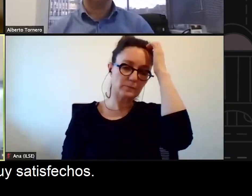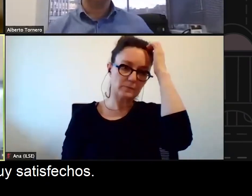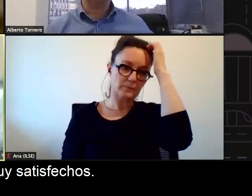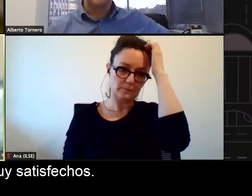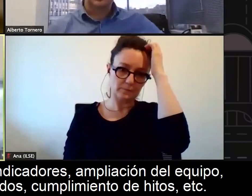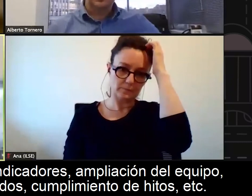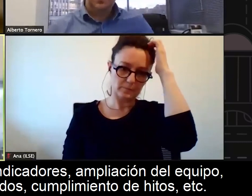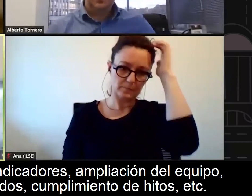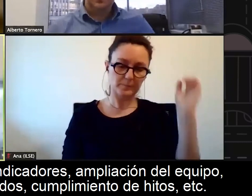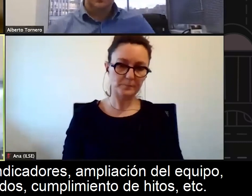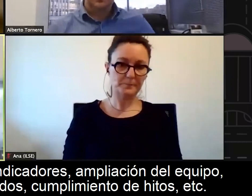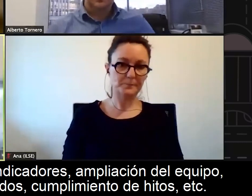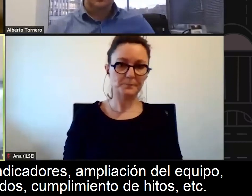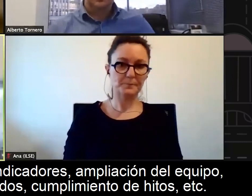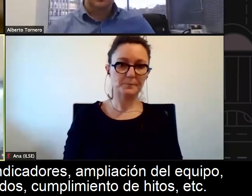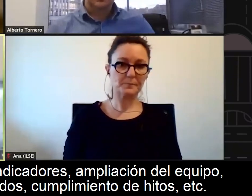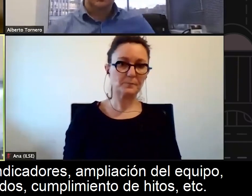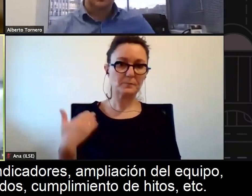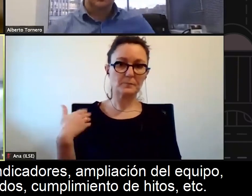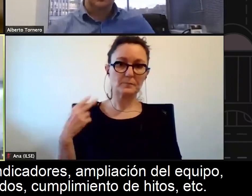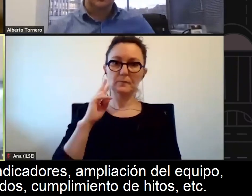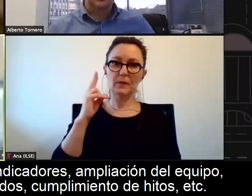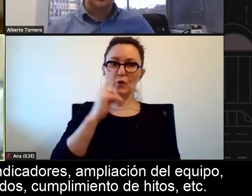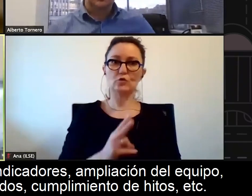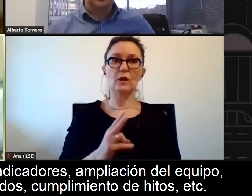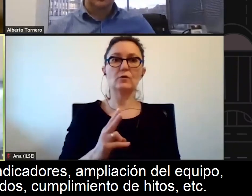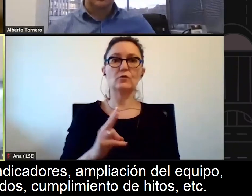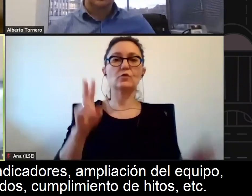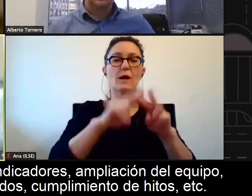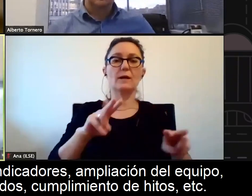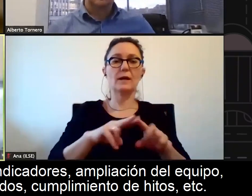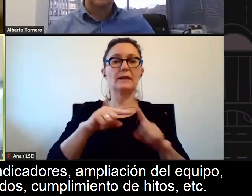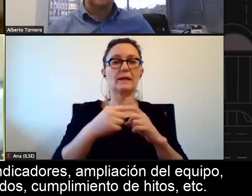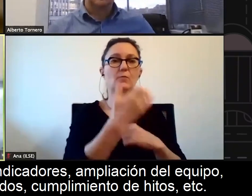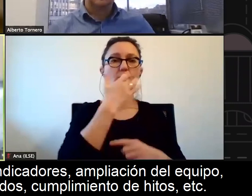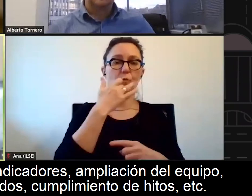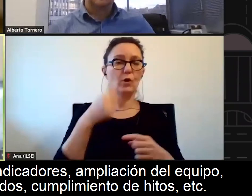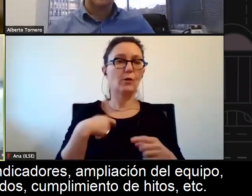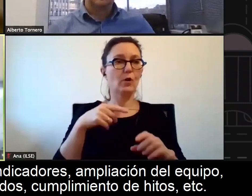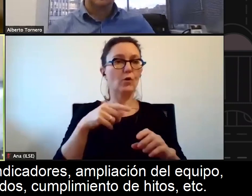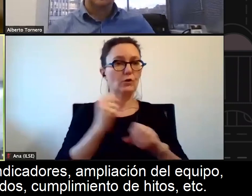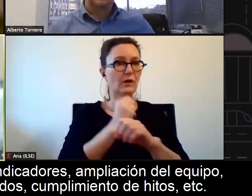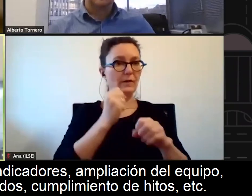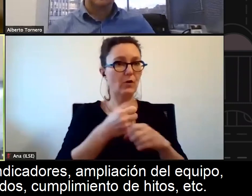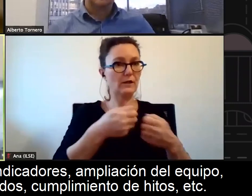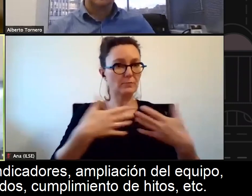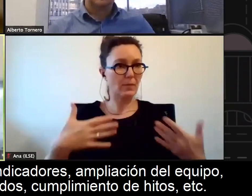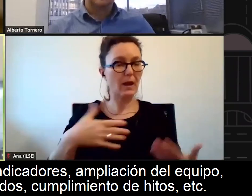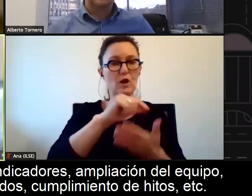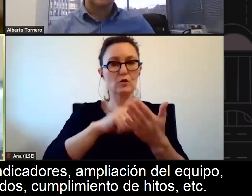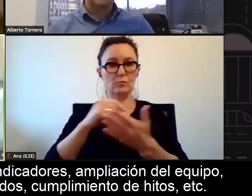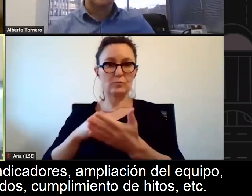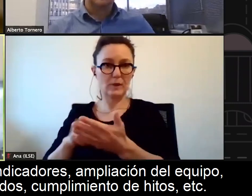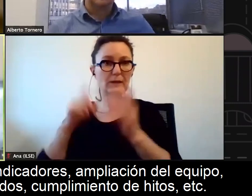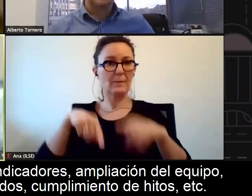Y nosotros en estos 2 años lo que analizamos son diferentes indicadores, desde financiación obtenida, ampliación del equipo, facturación, contactos obtenidos, cumplimiento de